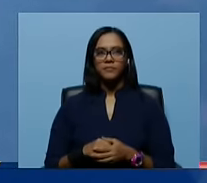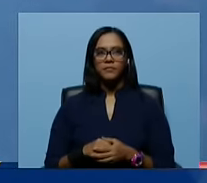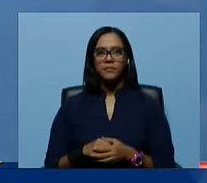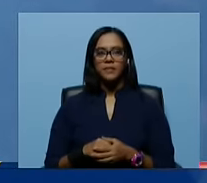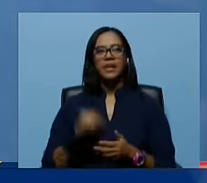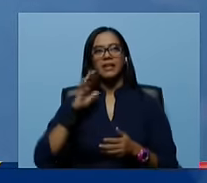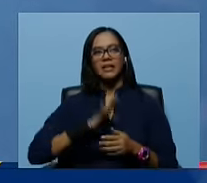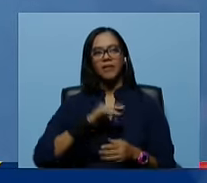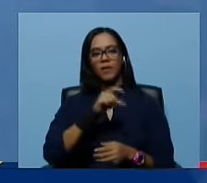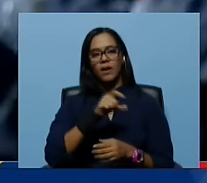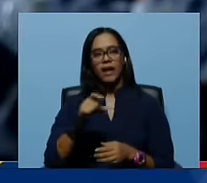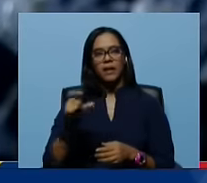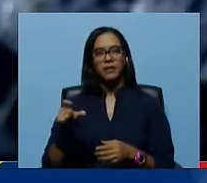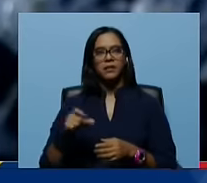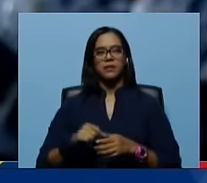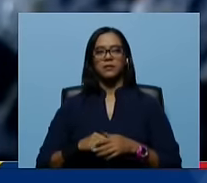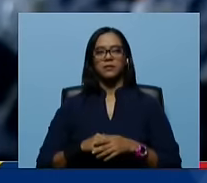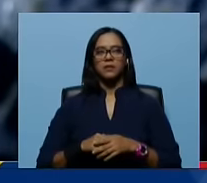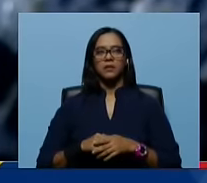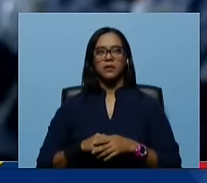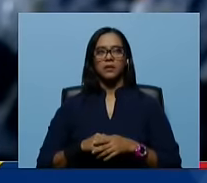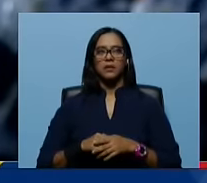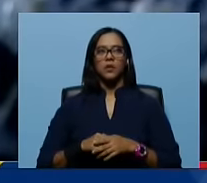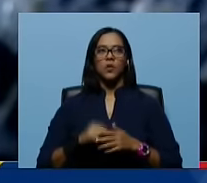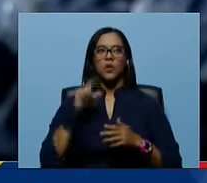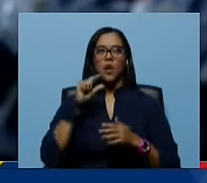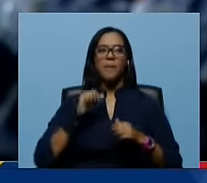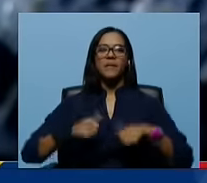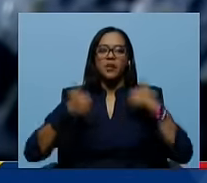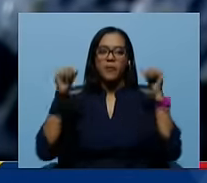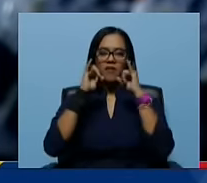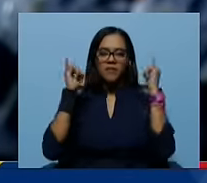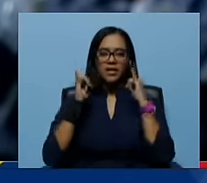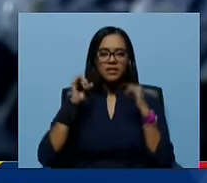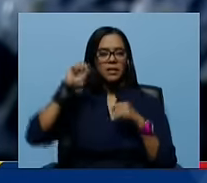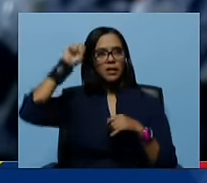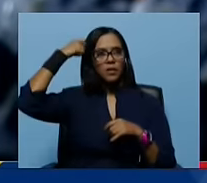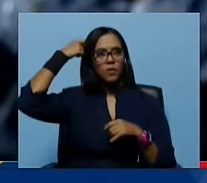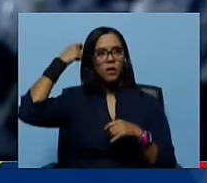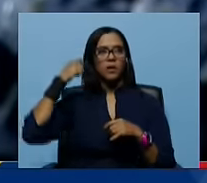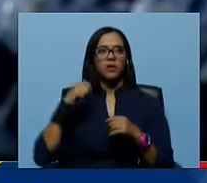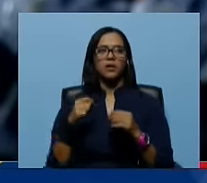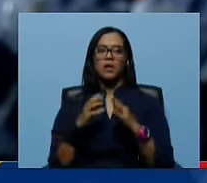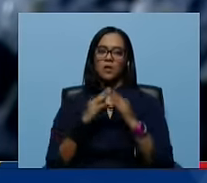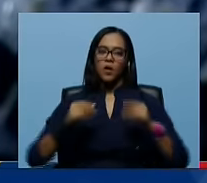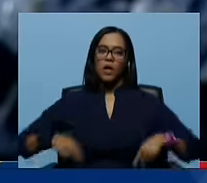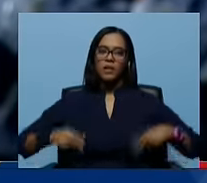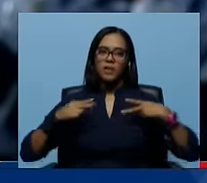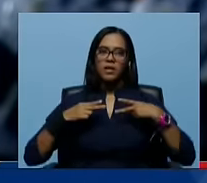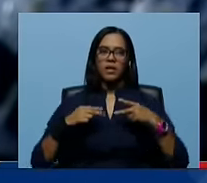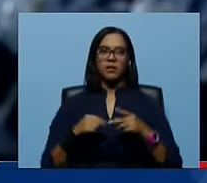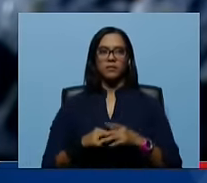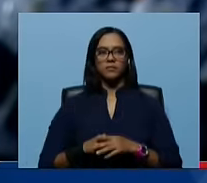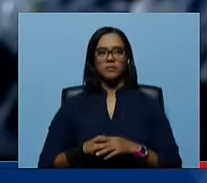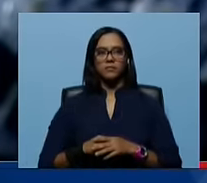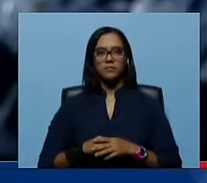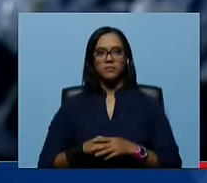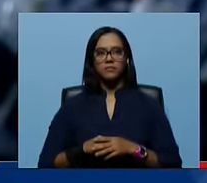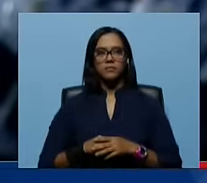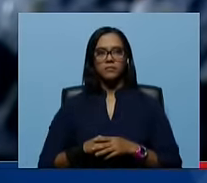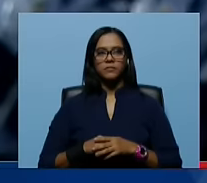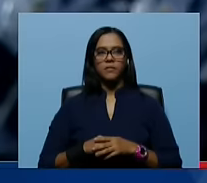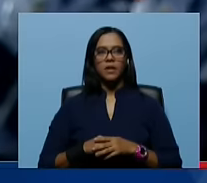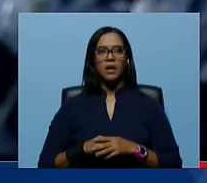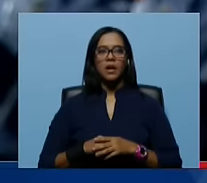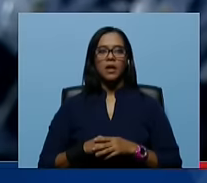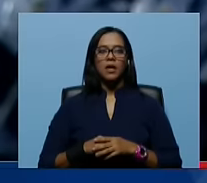Estaba con la gente. Es uno de los momentos más felices que recuerda de toda mi vida. Y